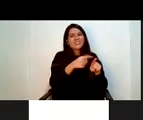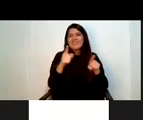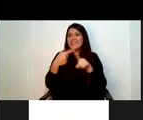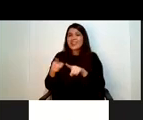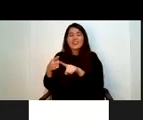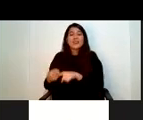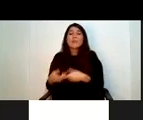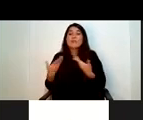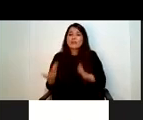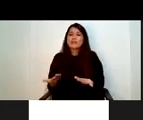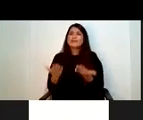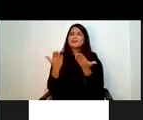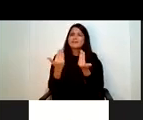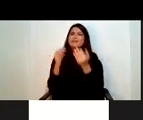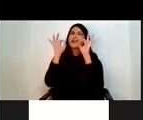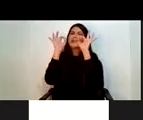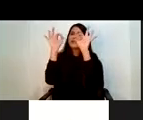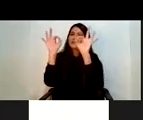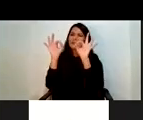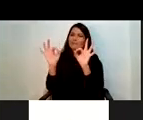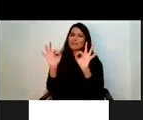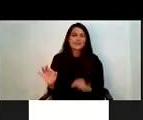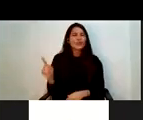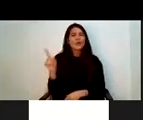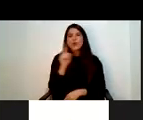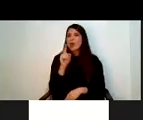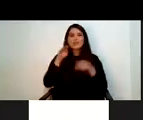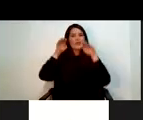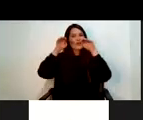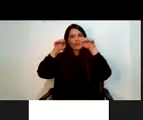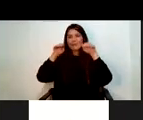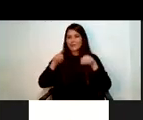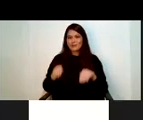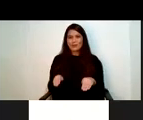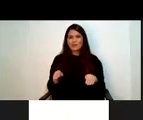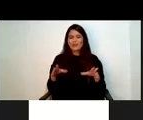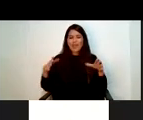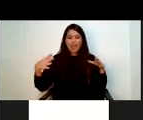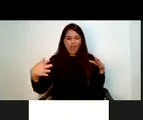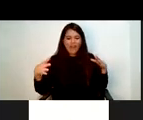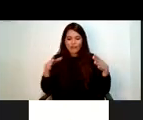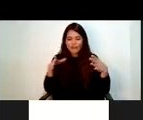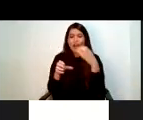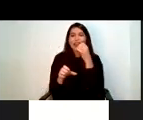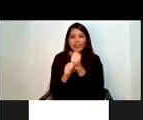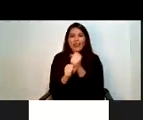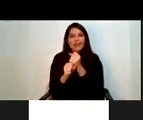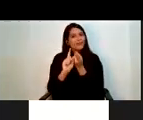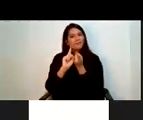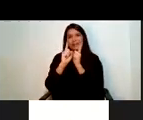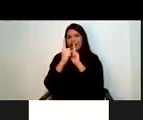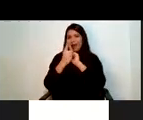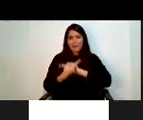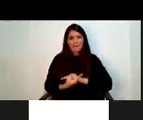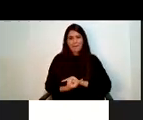necesitamos esta especificidad, porque no va a ser lo mismo y el abordaje cambia de una